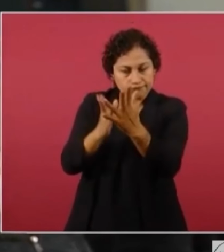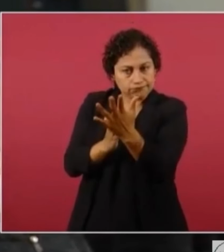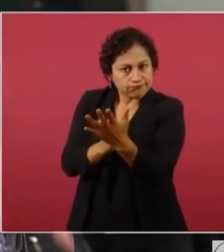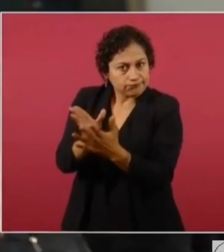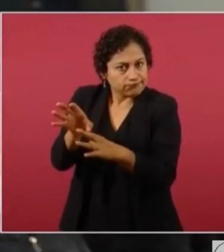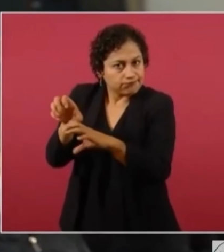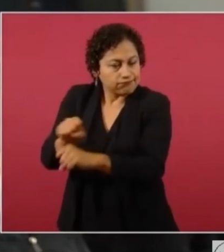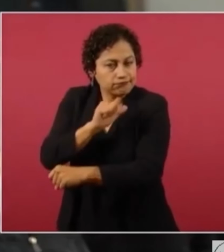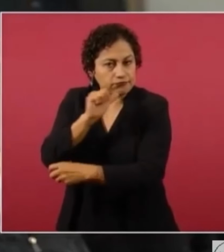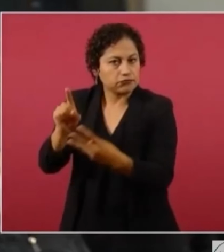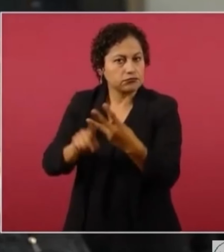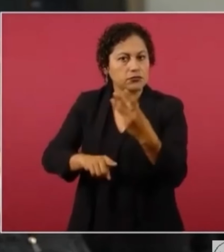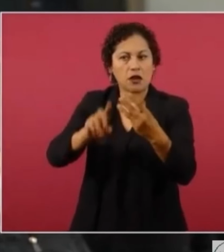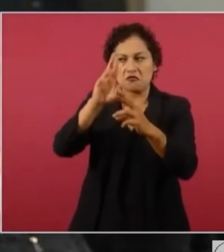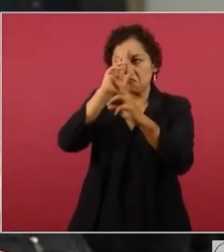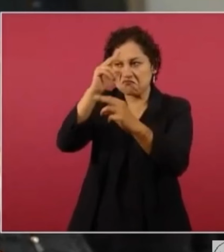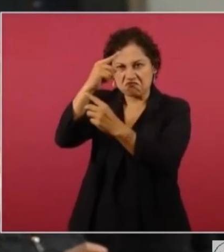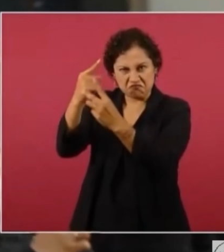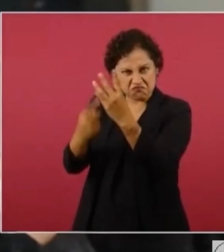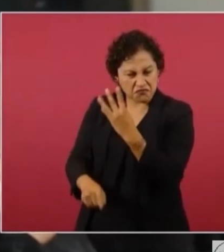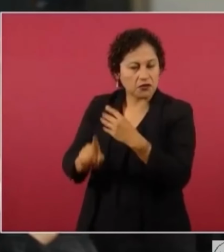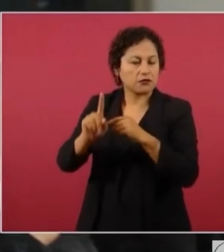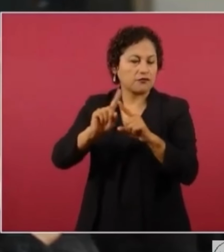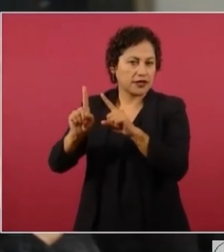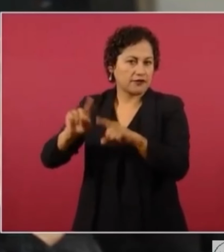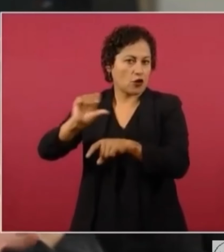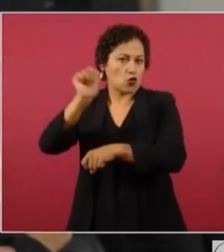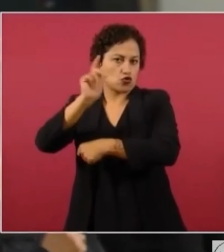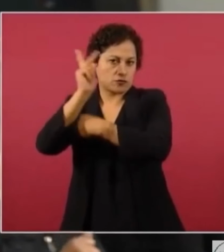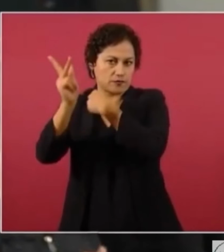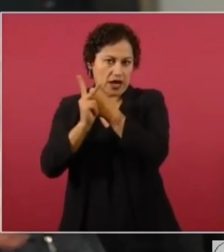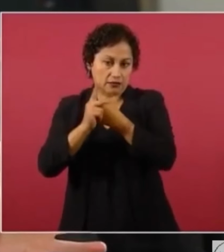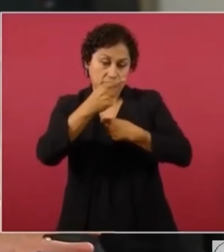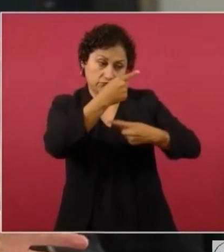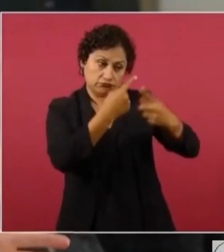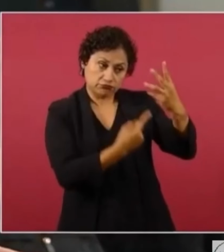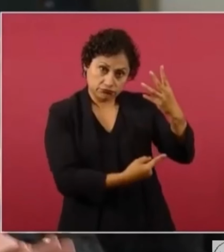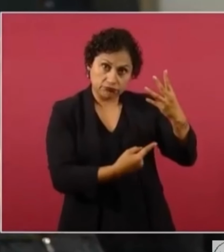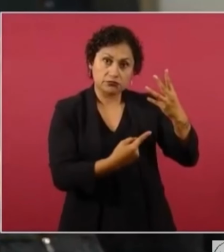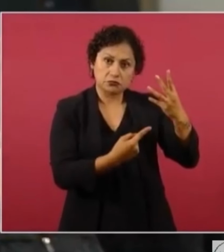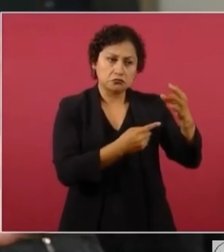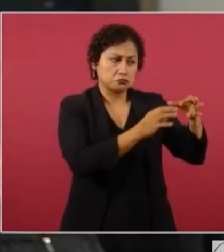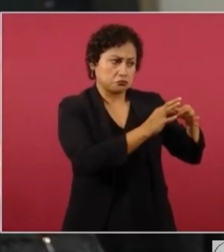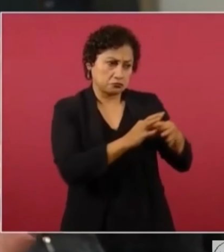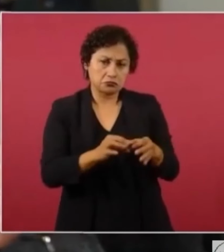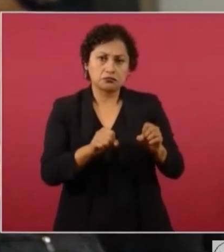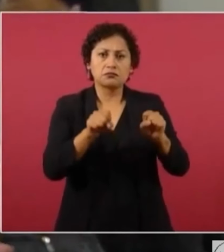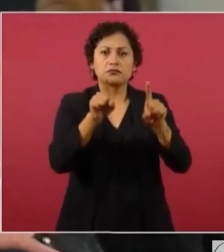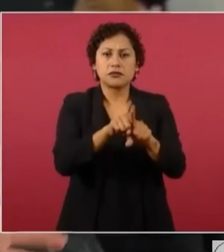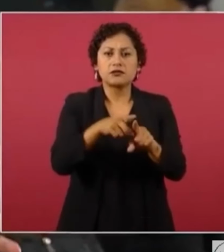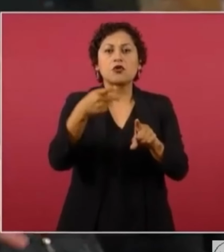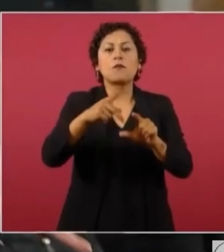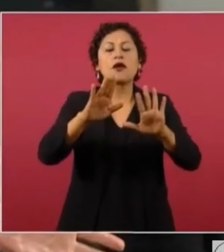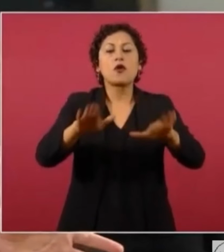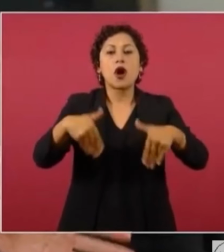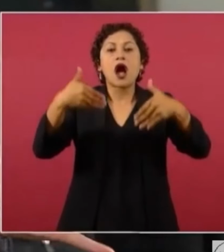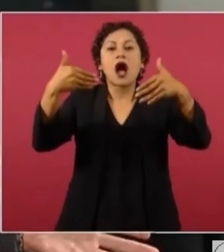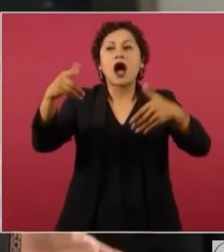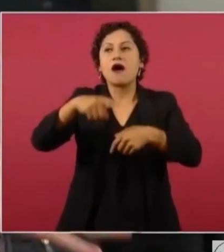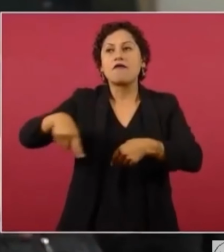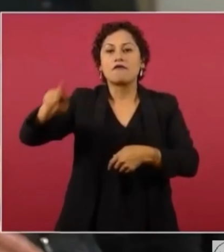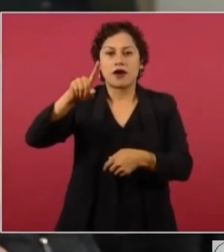internacional, autodeterminación, etcétera. Pero, evidentemente, esos principios que también se han mantenido en el tiempo se han interpretado de manera muy distinta con los